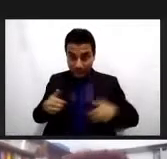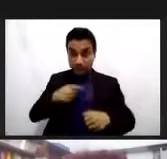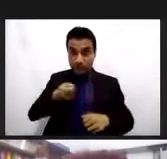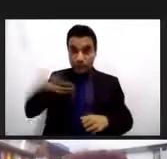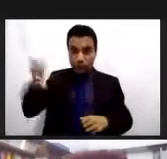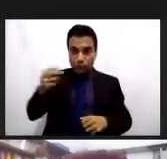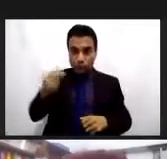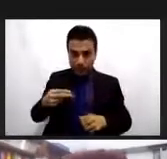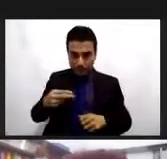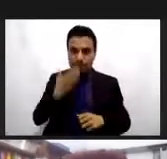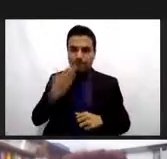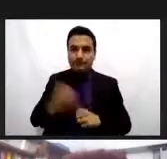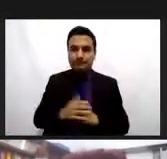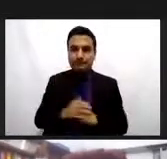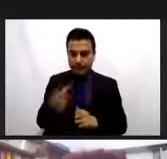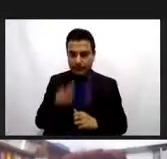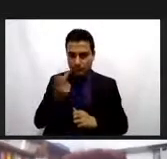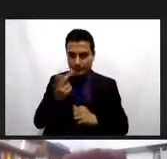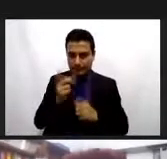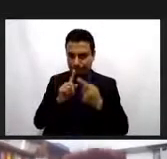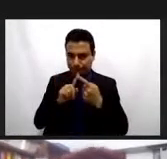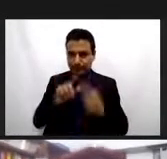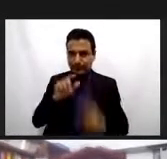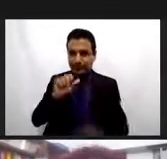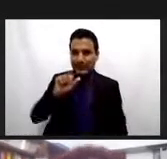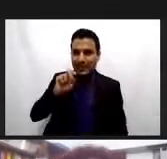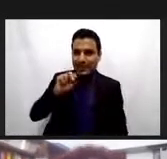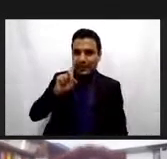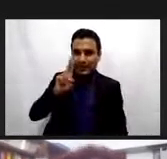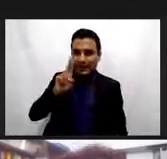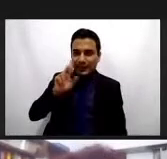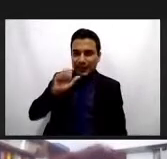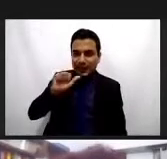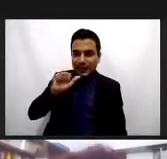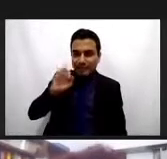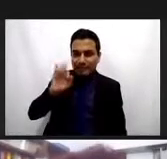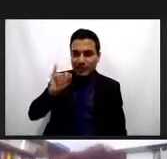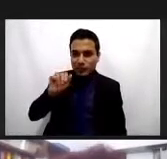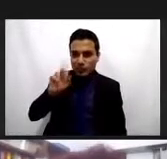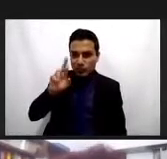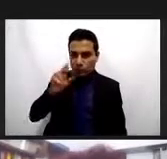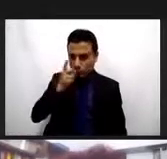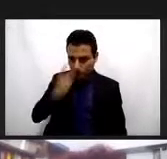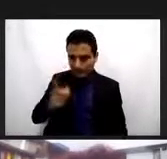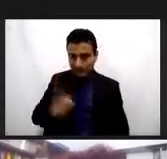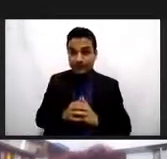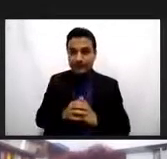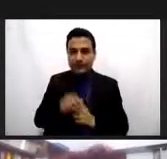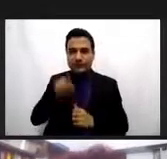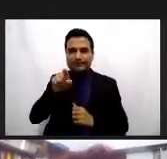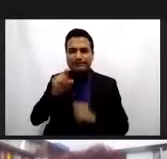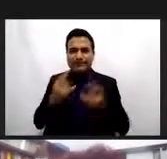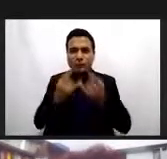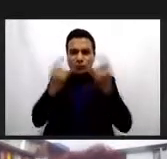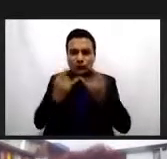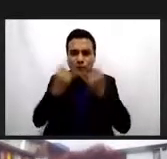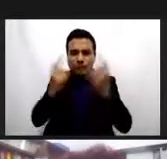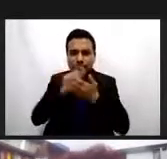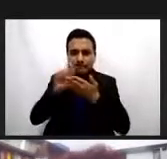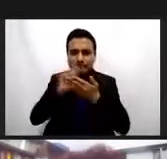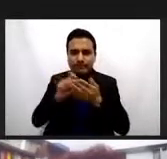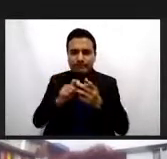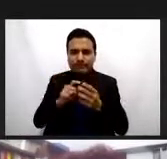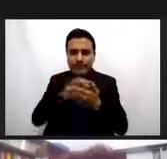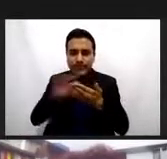un par de preguntas, una muy concreta de Andrea Biestro que pregunta, ¿dónde podemos leer los relatos que escribe? Esta